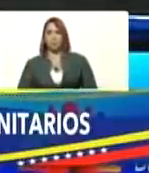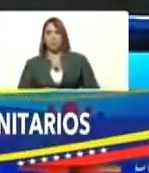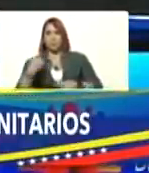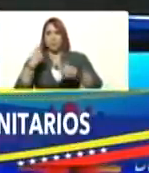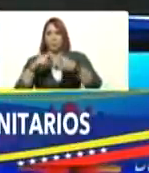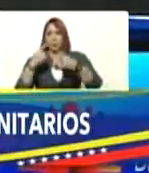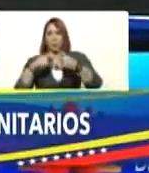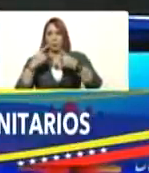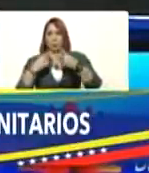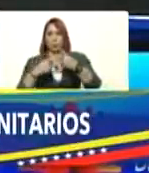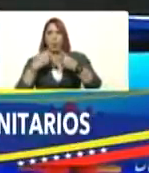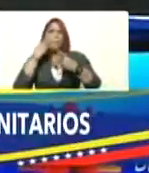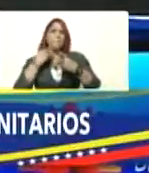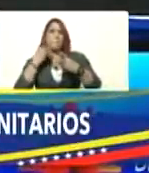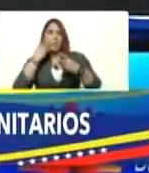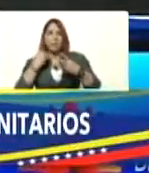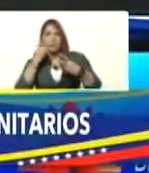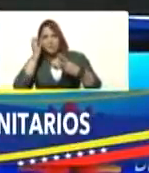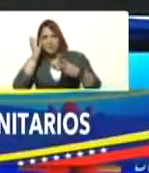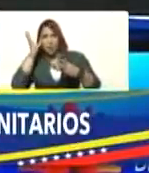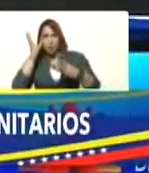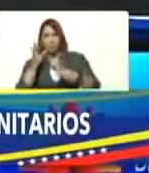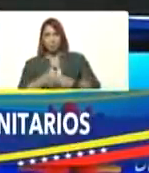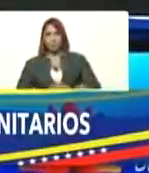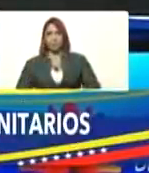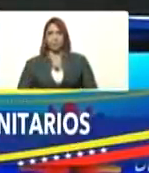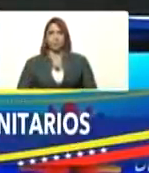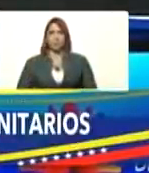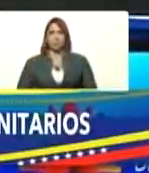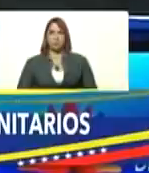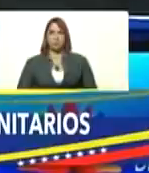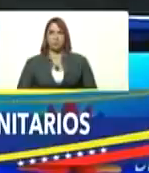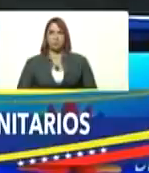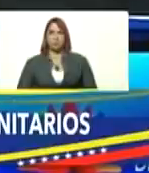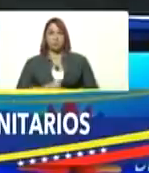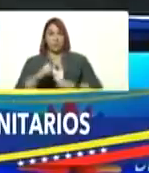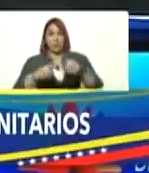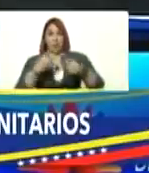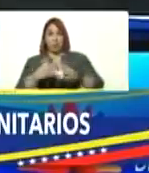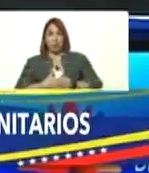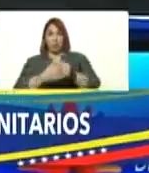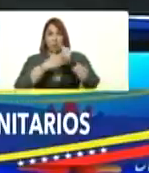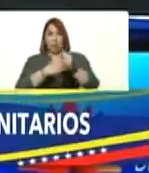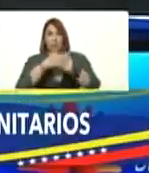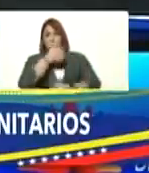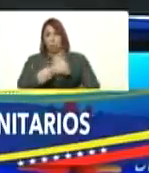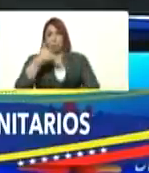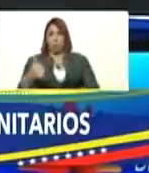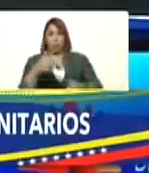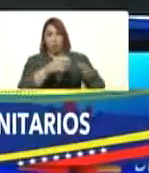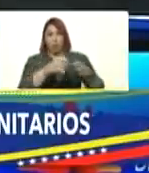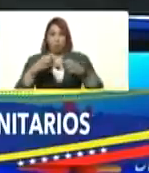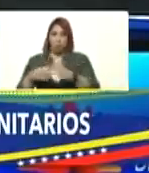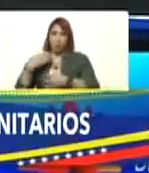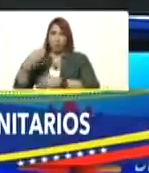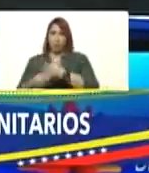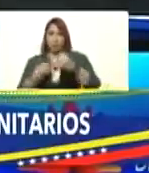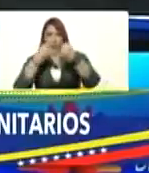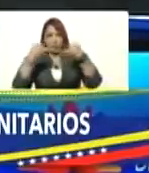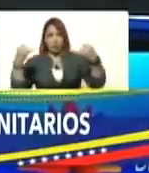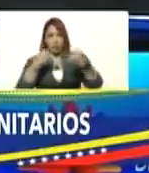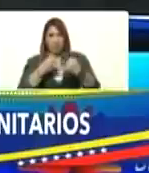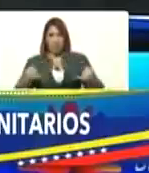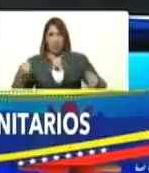diversas experiencias que van surgiendo. Y cada liderazgo, cada equipo aplica las líneas